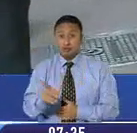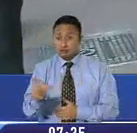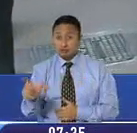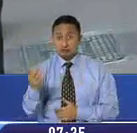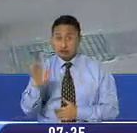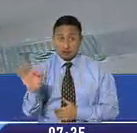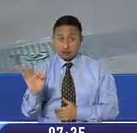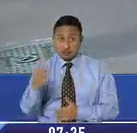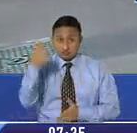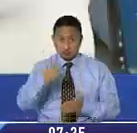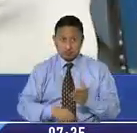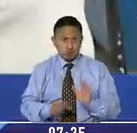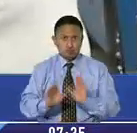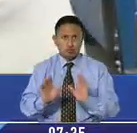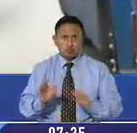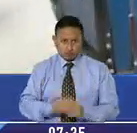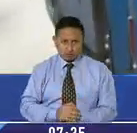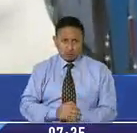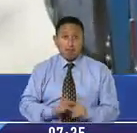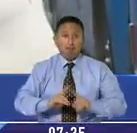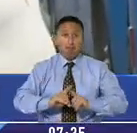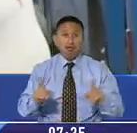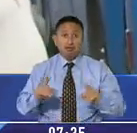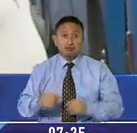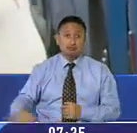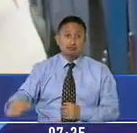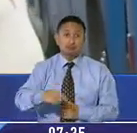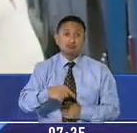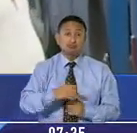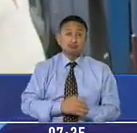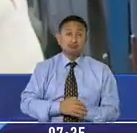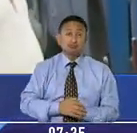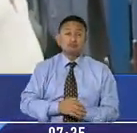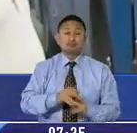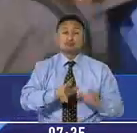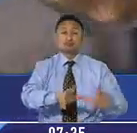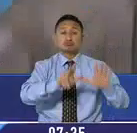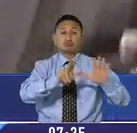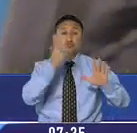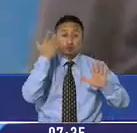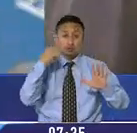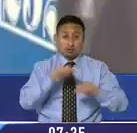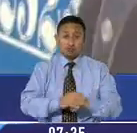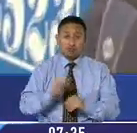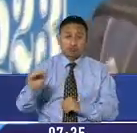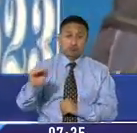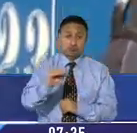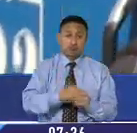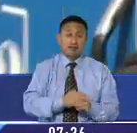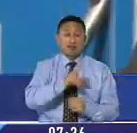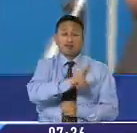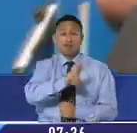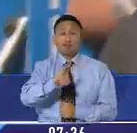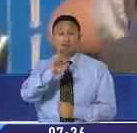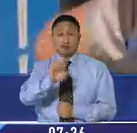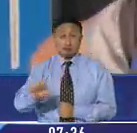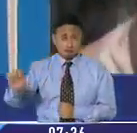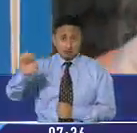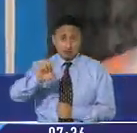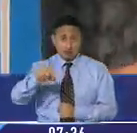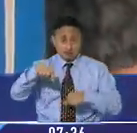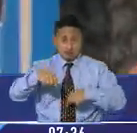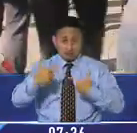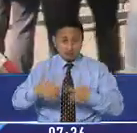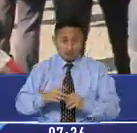no porte el carnet. Será entonces la socialización de la medida durante 8 días y desde el 22 de enero se aplicarán